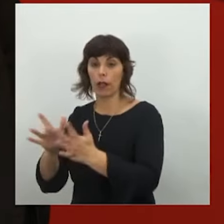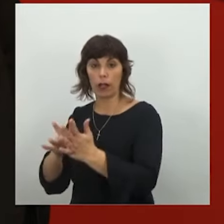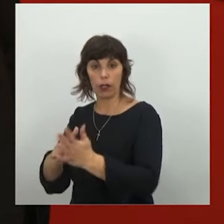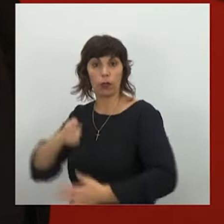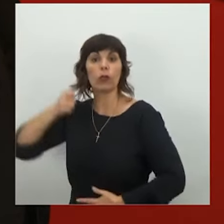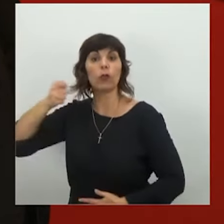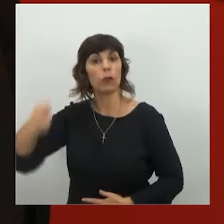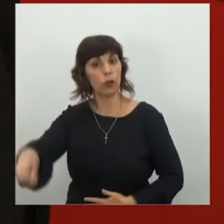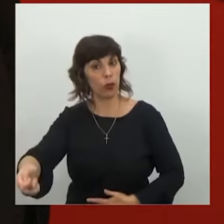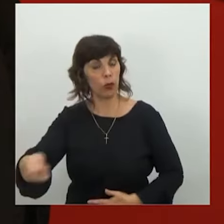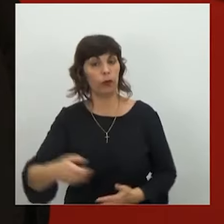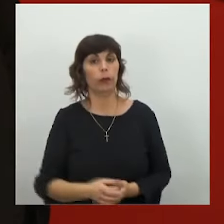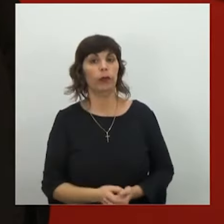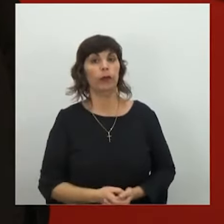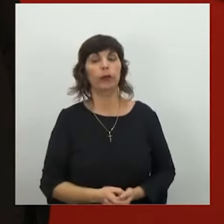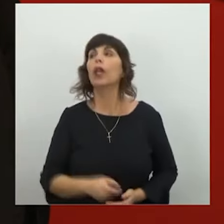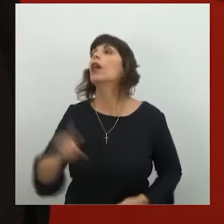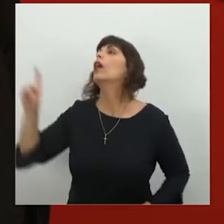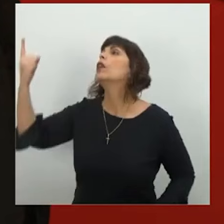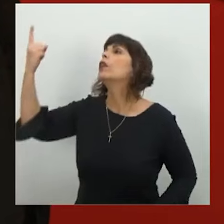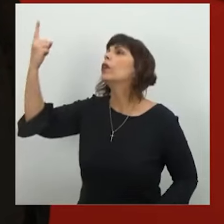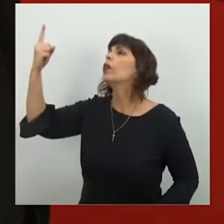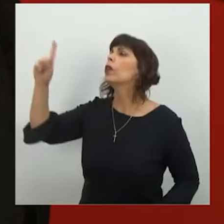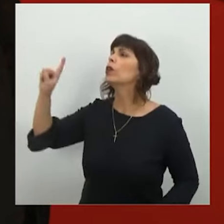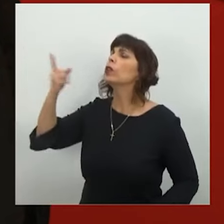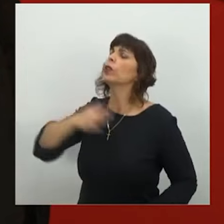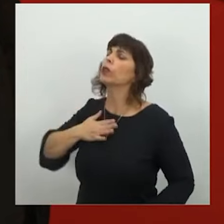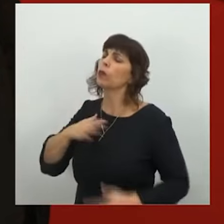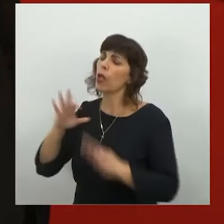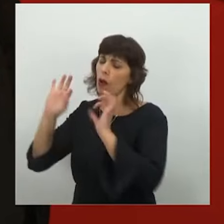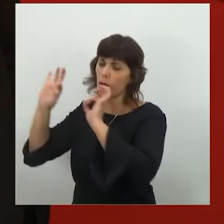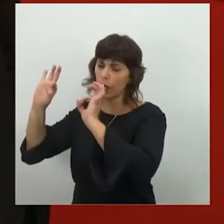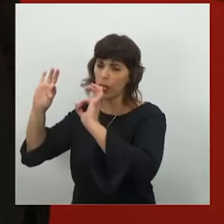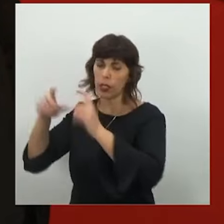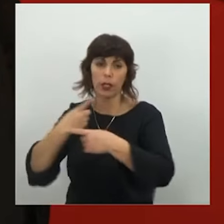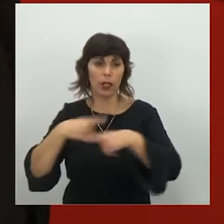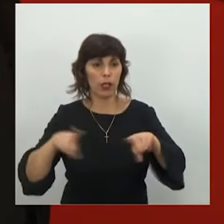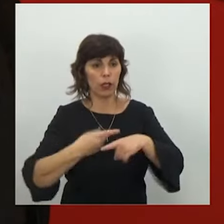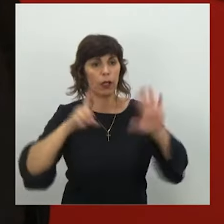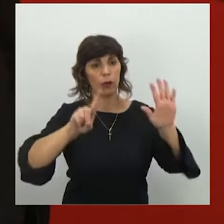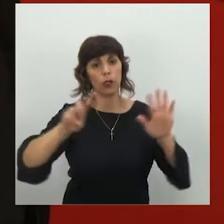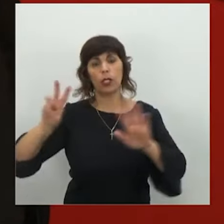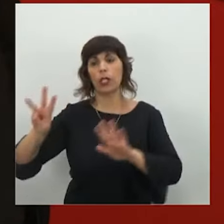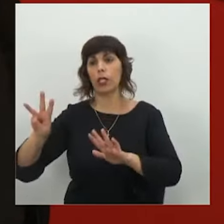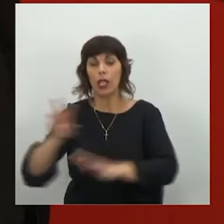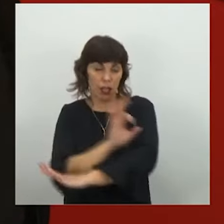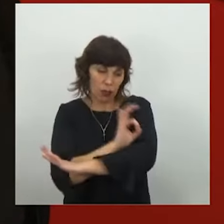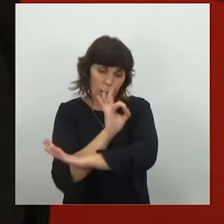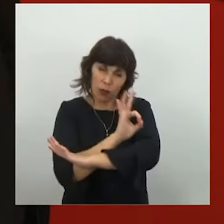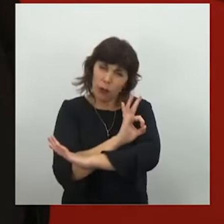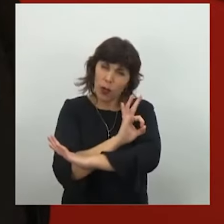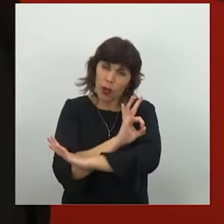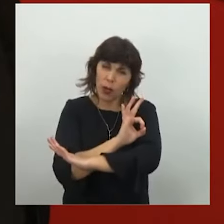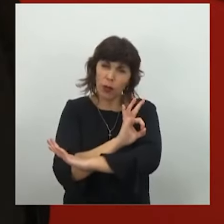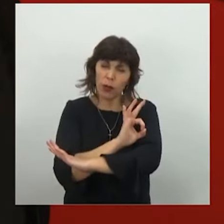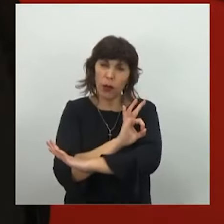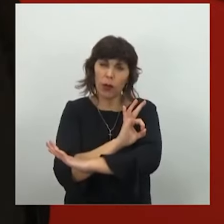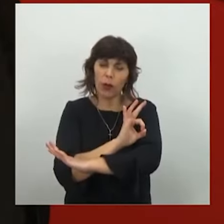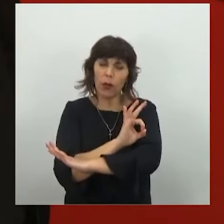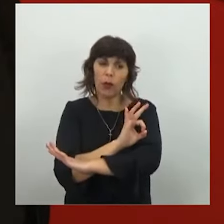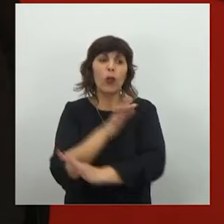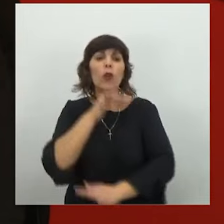Él, mi Él eres tú, Salmo 63. De madrugada, cuando todavía